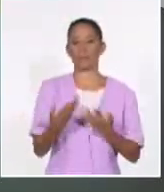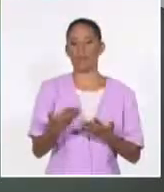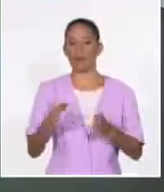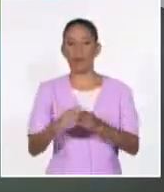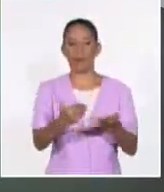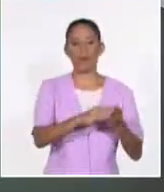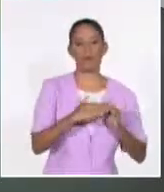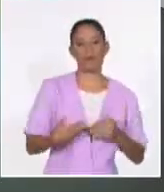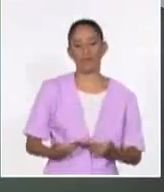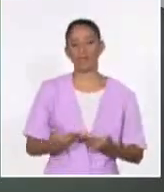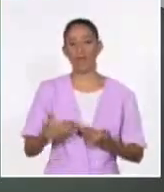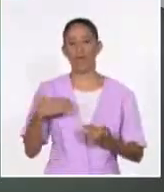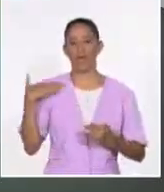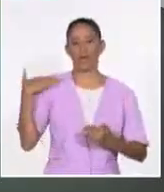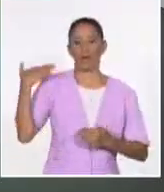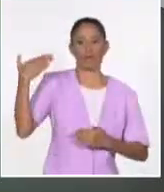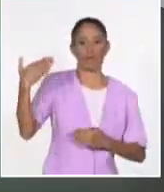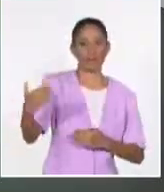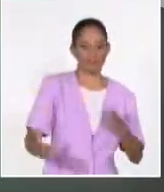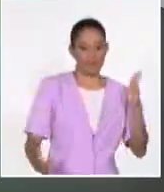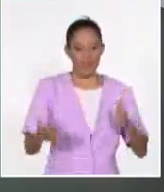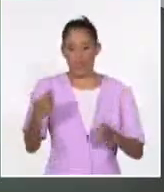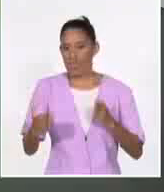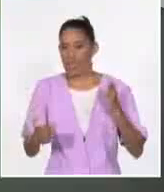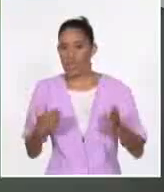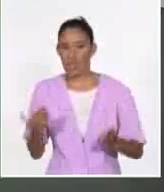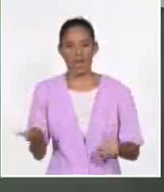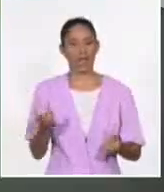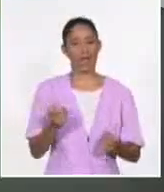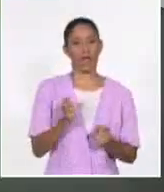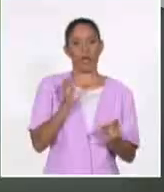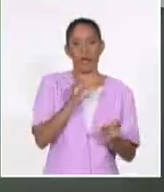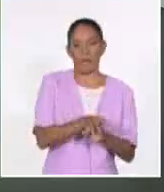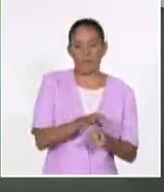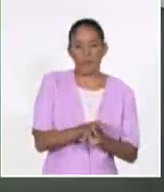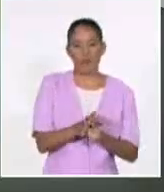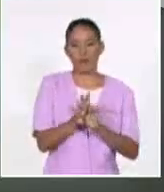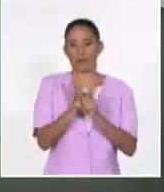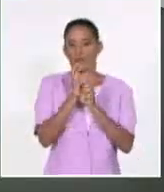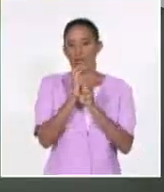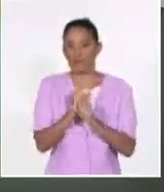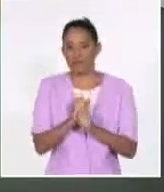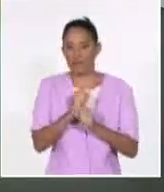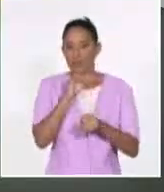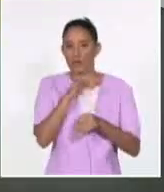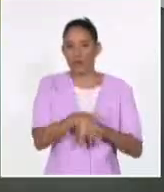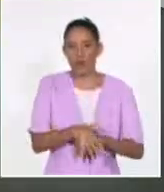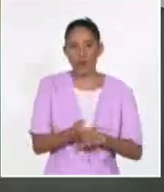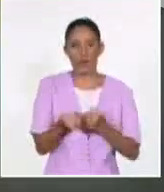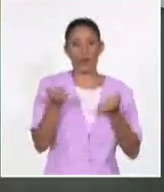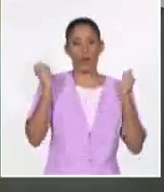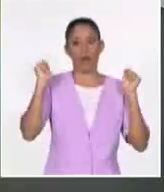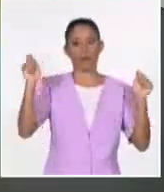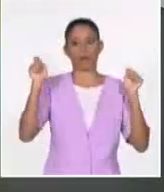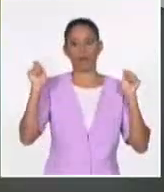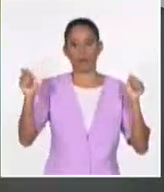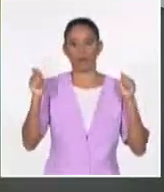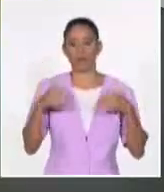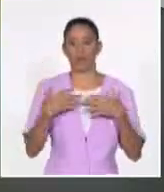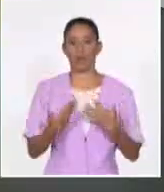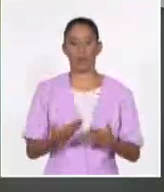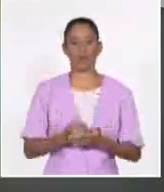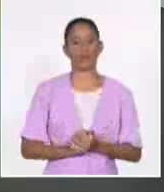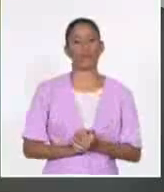tantas décadas de violencia es el silenciamiento en las grandes tribunas internacionales. Así pasó en el hemiciclo del